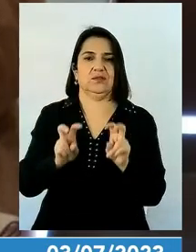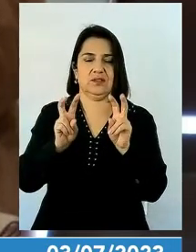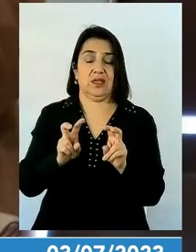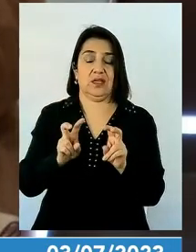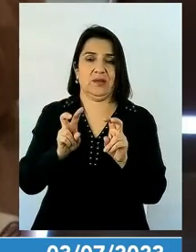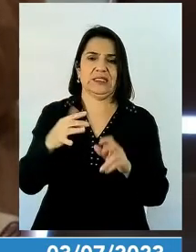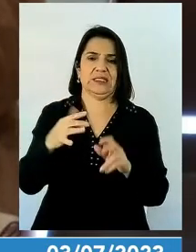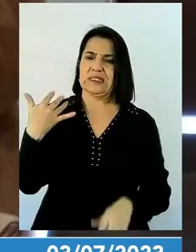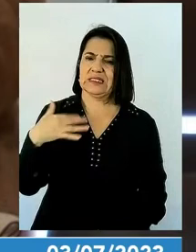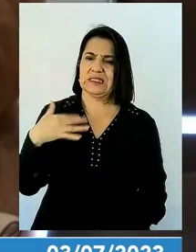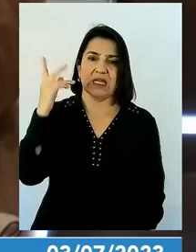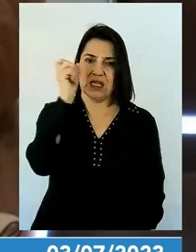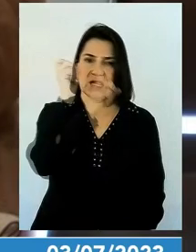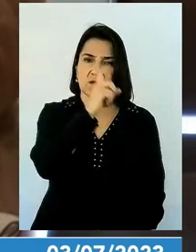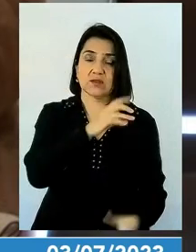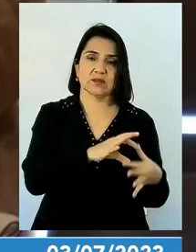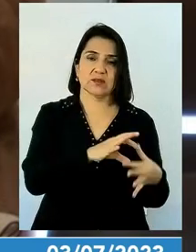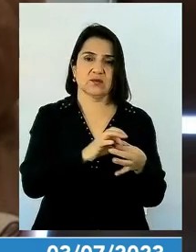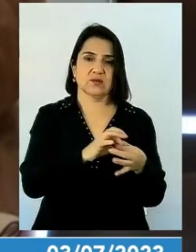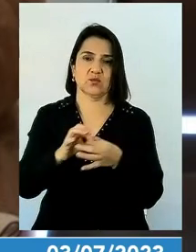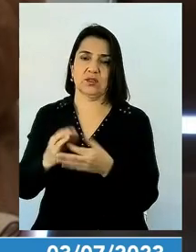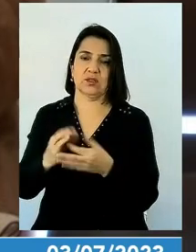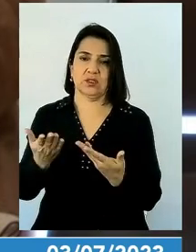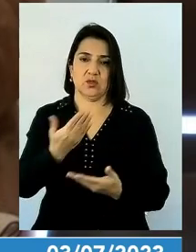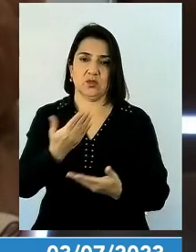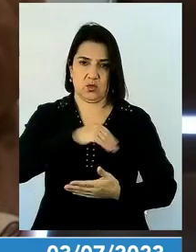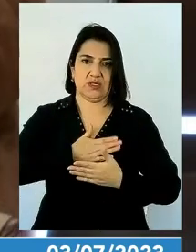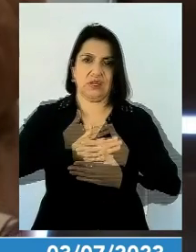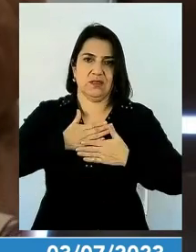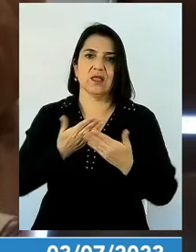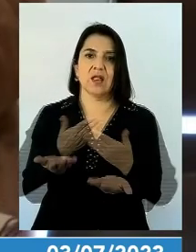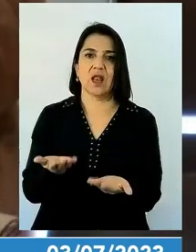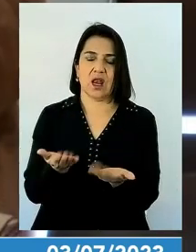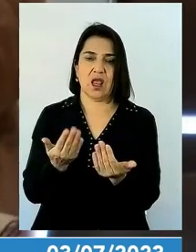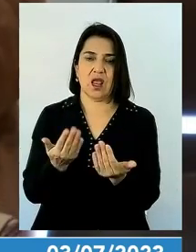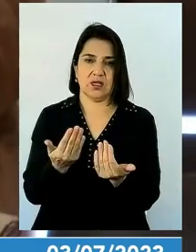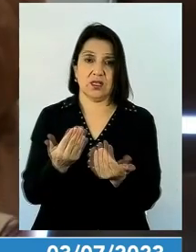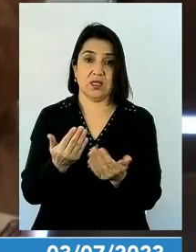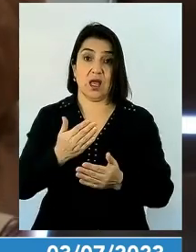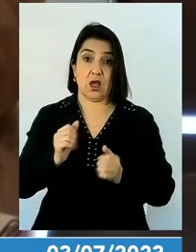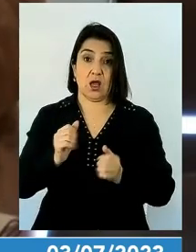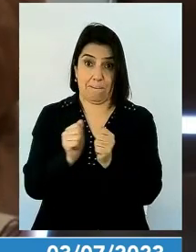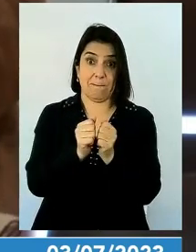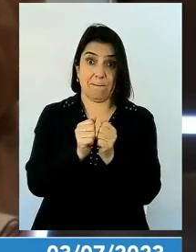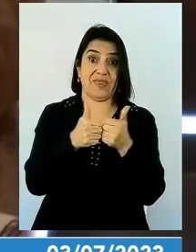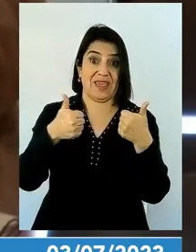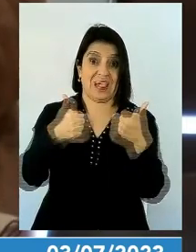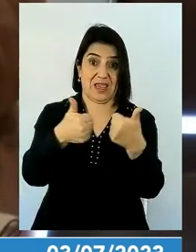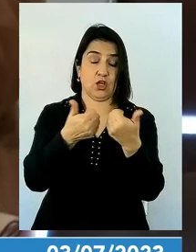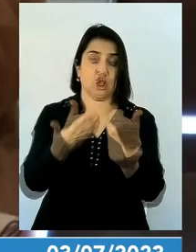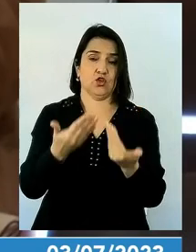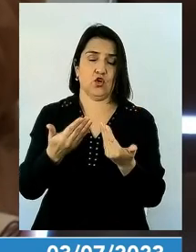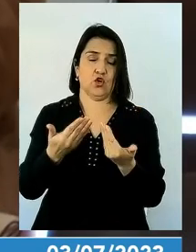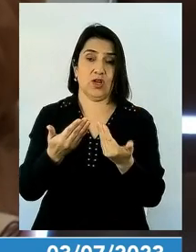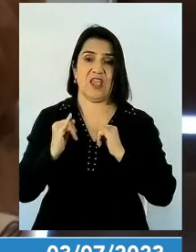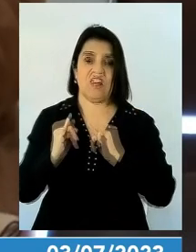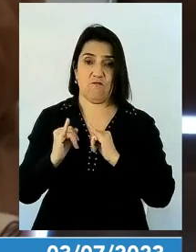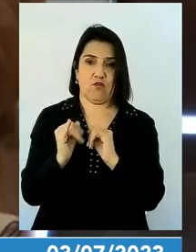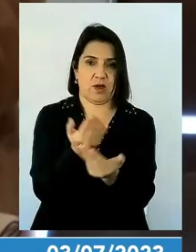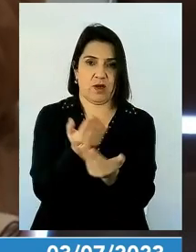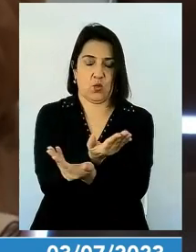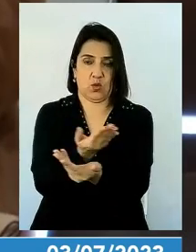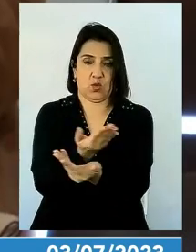eso sentimos la necesidad con mi directorio de traerles a ustedes esta